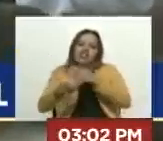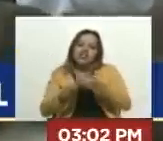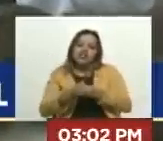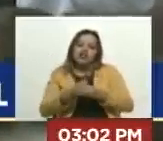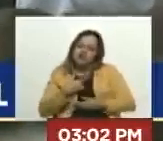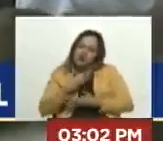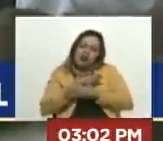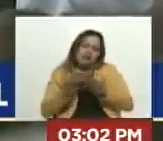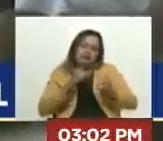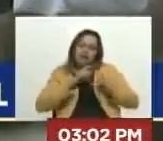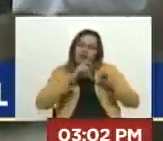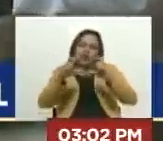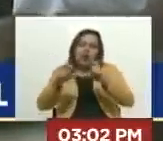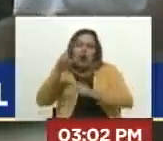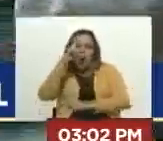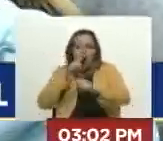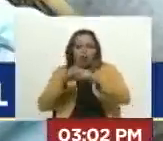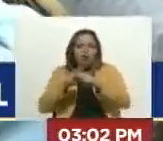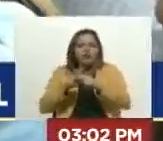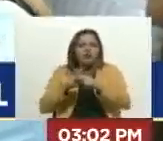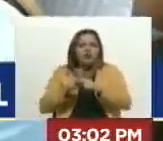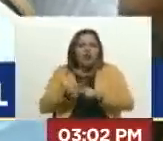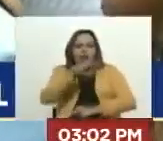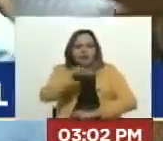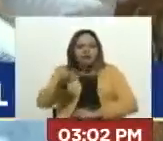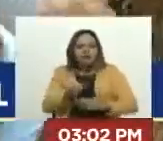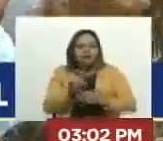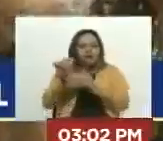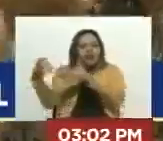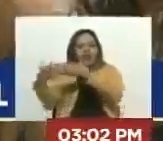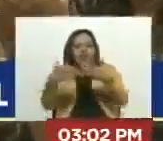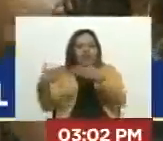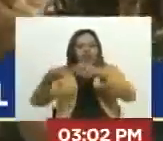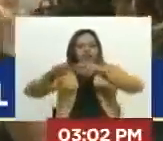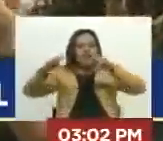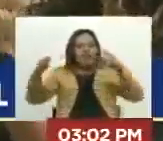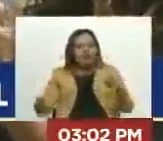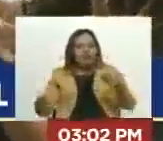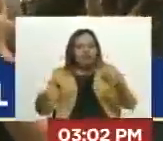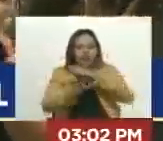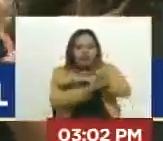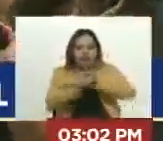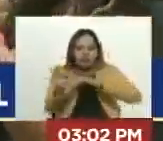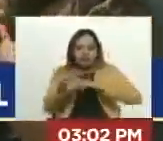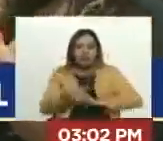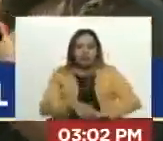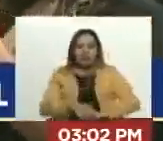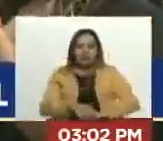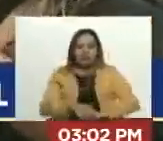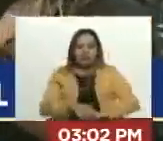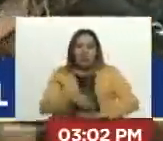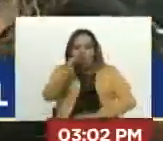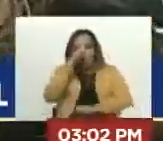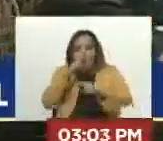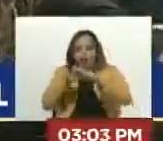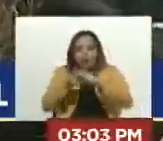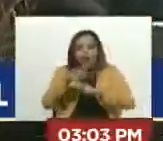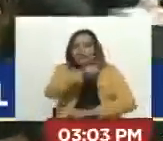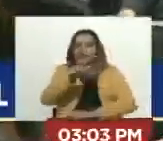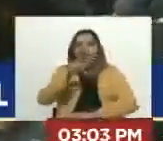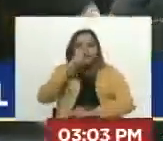corazón. Honor y gloria a los héroes y heroínas de la Batalla de los Puentes. Honor y gloria eterna a quienes evitaron